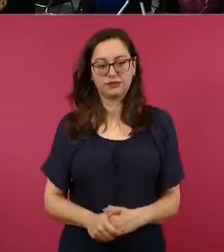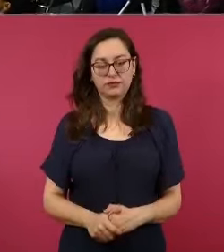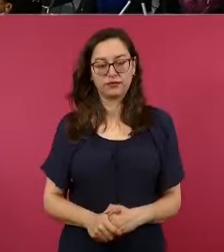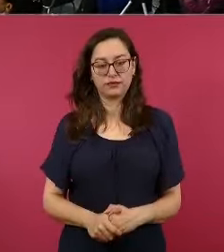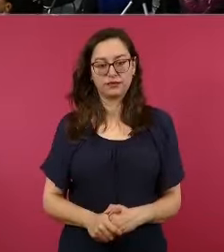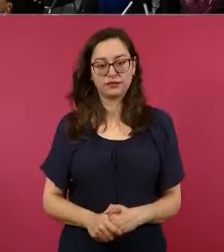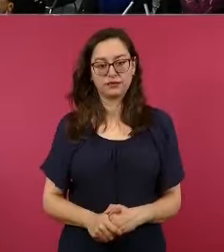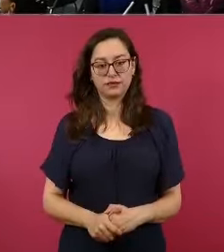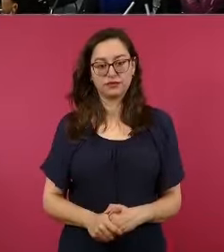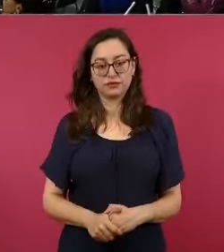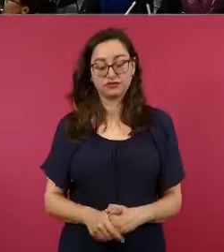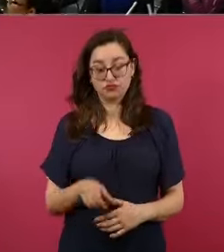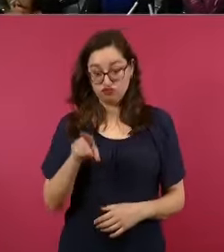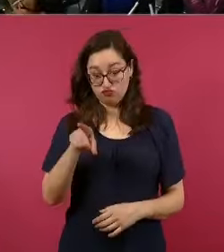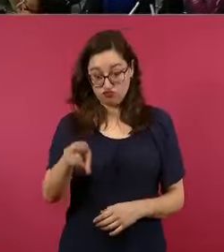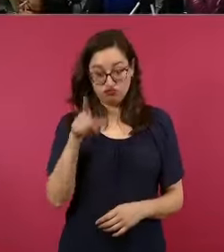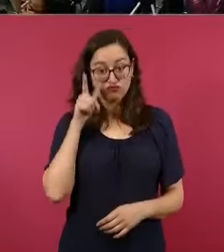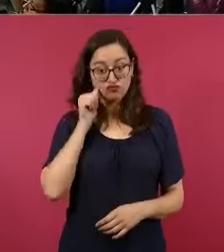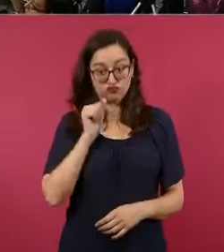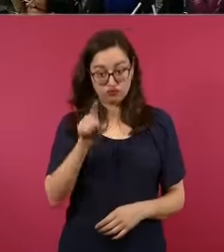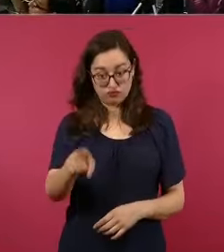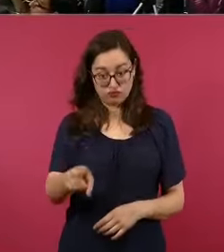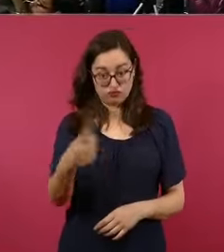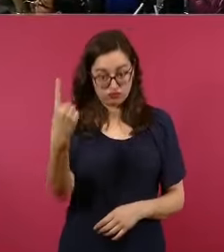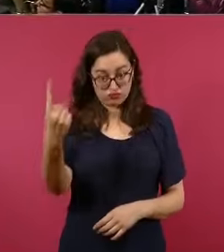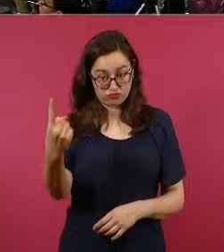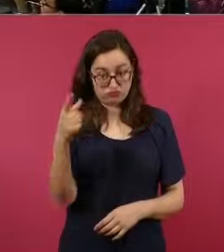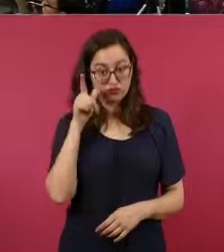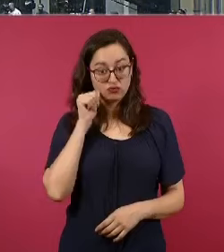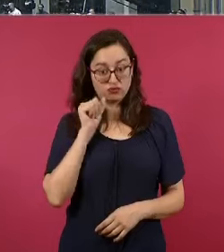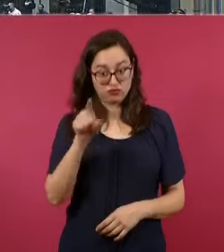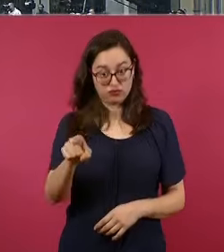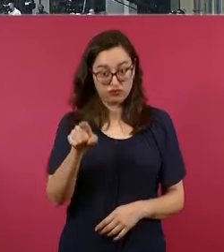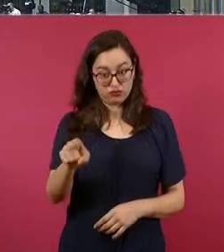ya queda pendiente uno